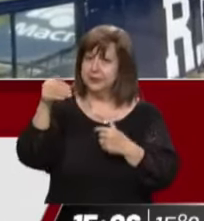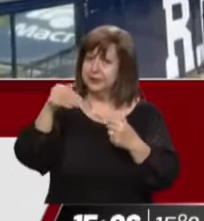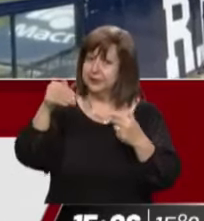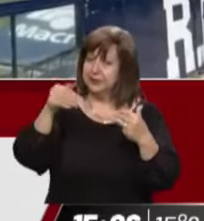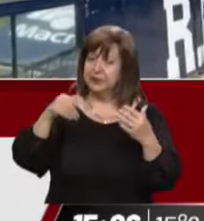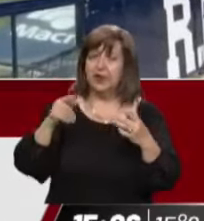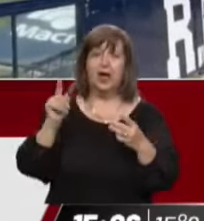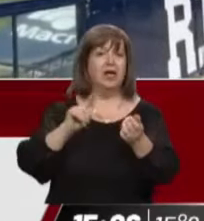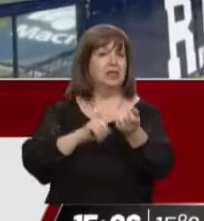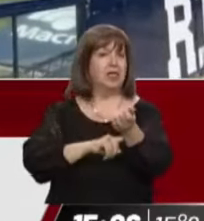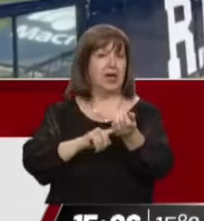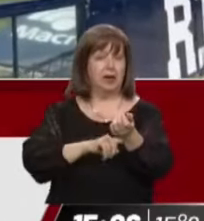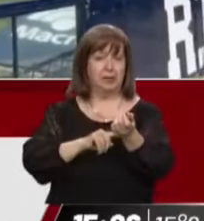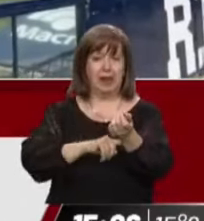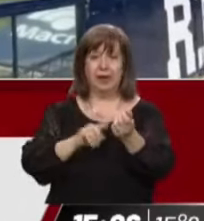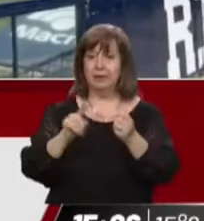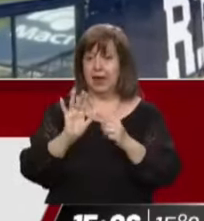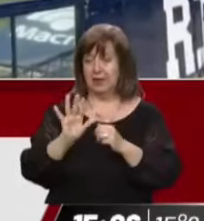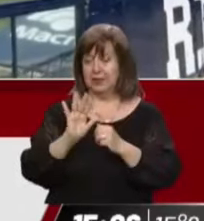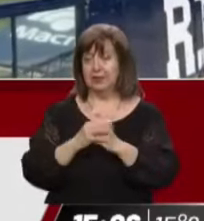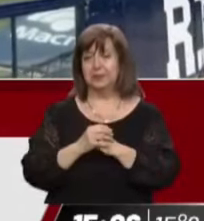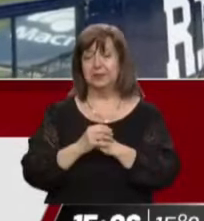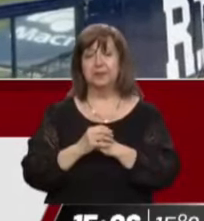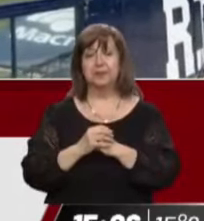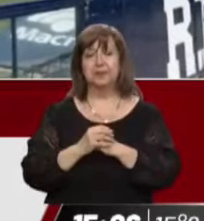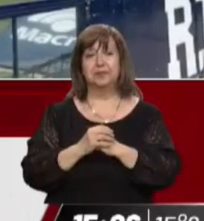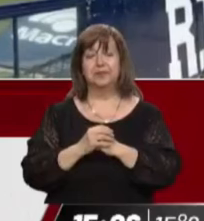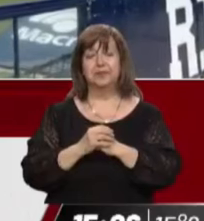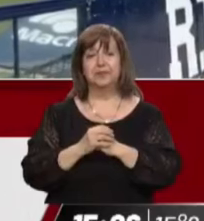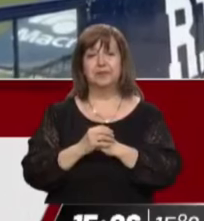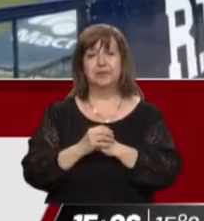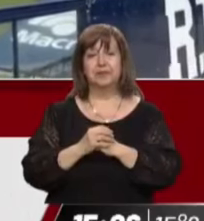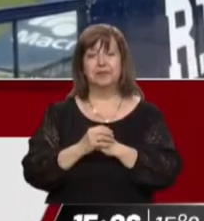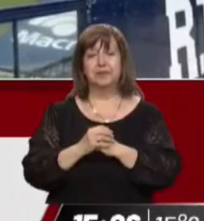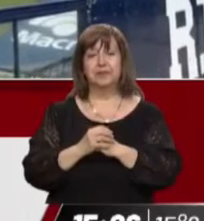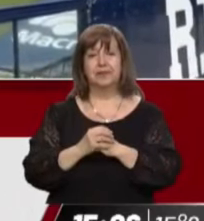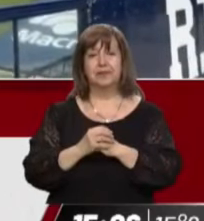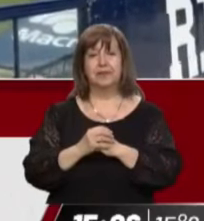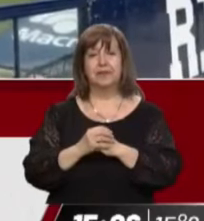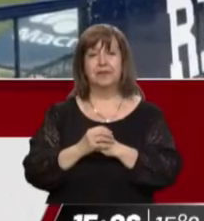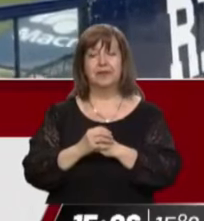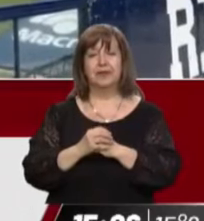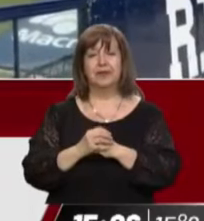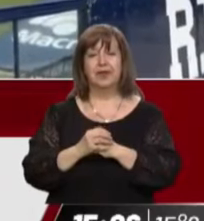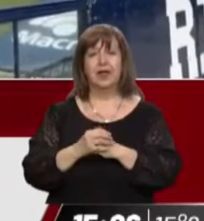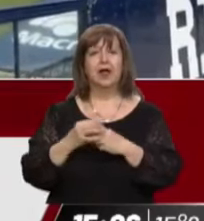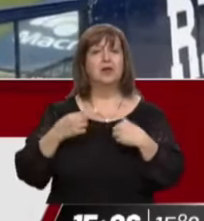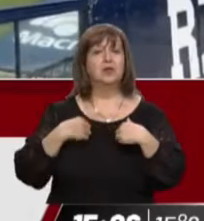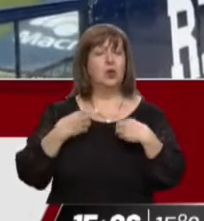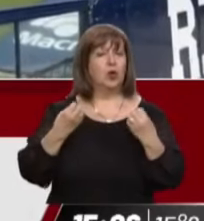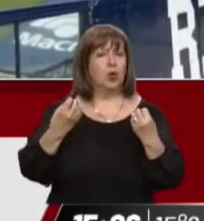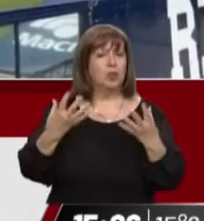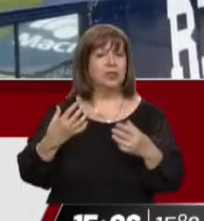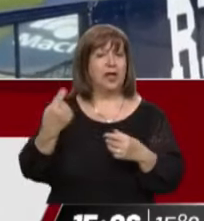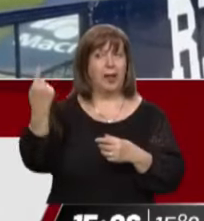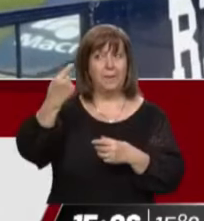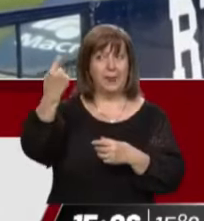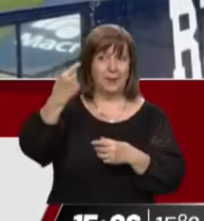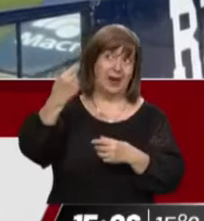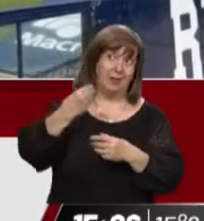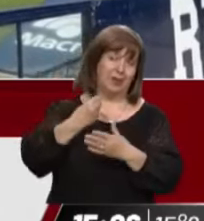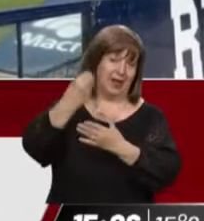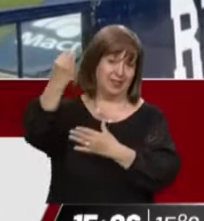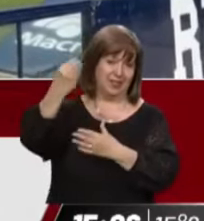pueblo leproso. Es todo esto, es la pasión, en las buenas y las malas. Contame cómo estoy. ¿Cómo estás? De primera. De primera, claro. ¿Vos cómo estás?